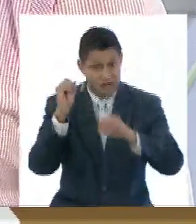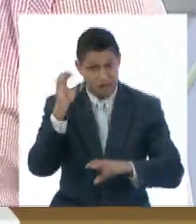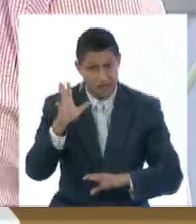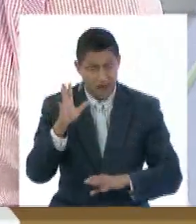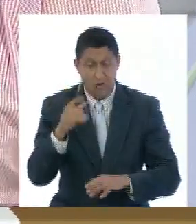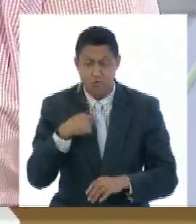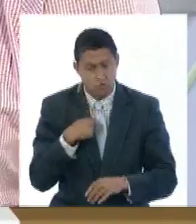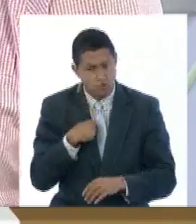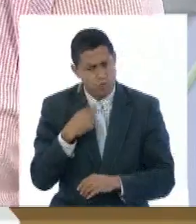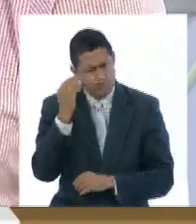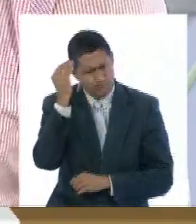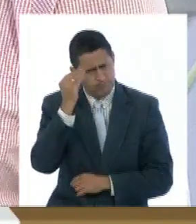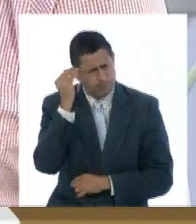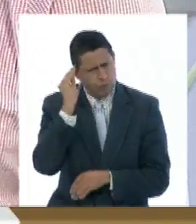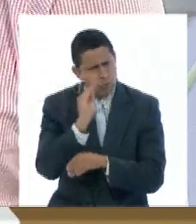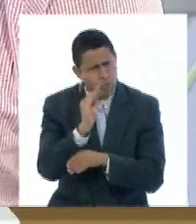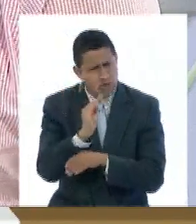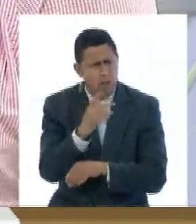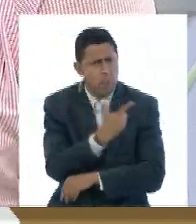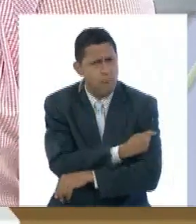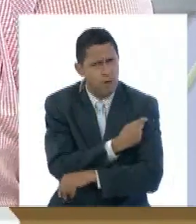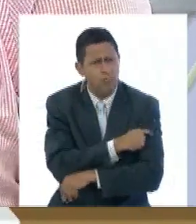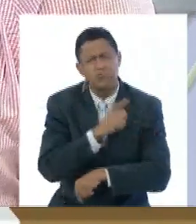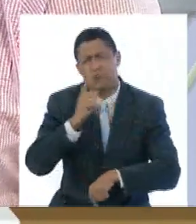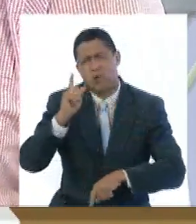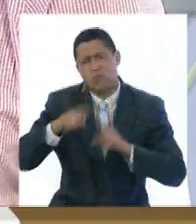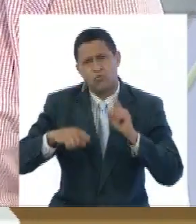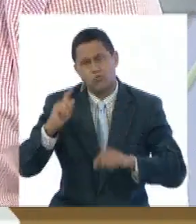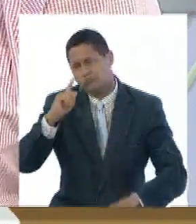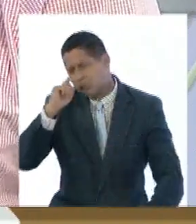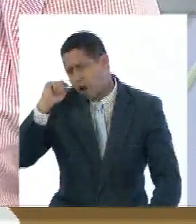fuimos cuidadosos en el manejo de esta vacuna por mucho tiempo,